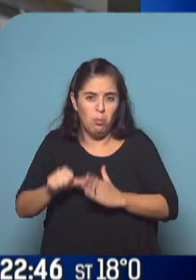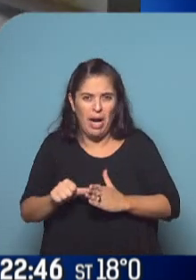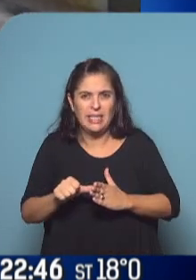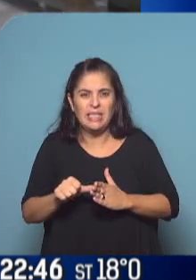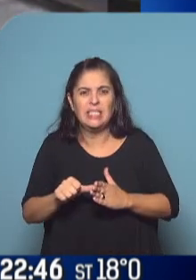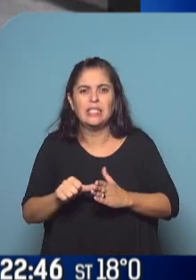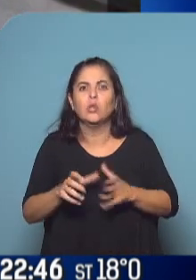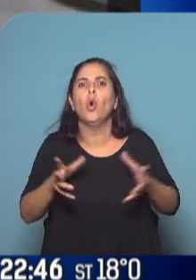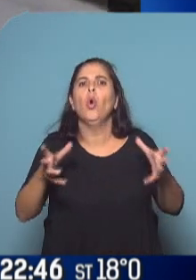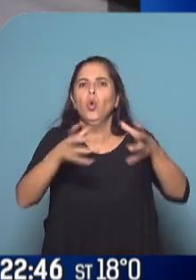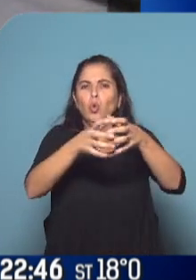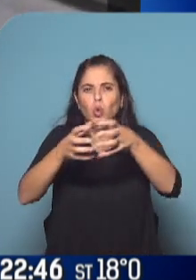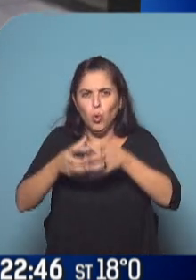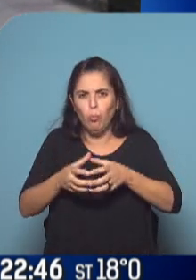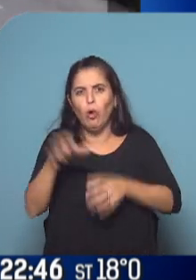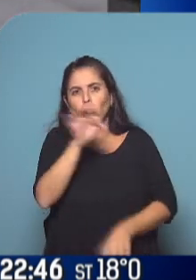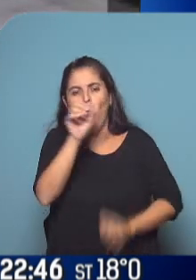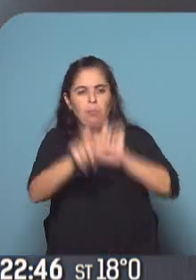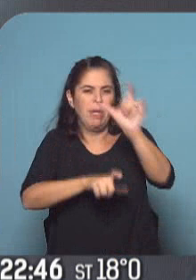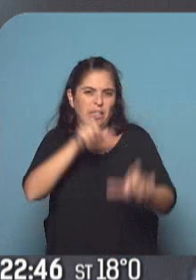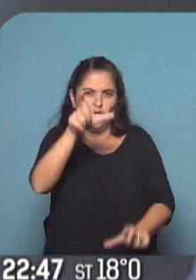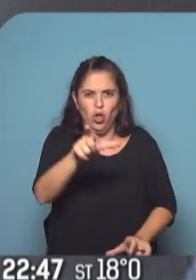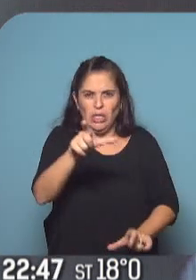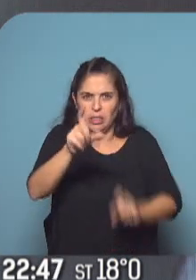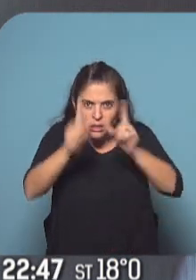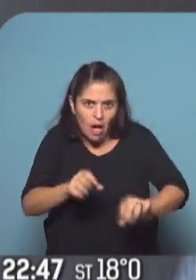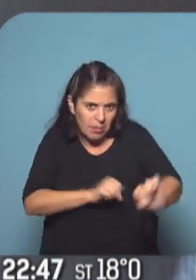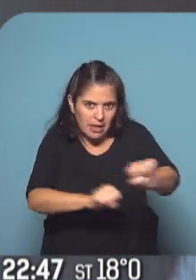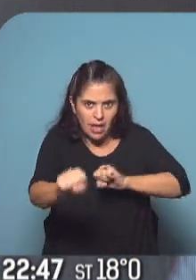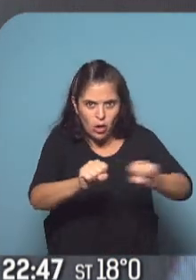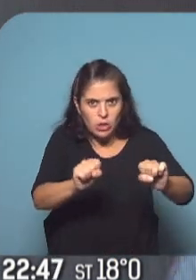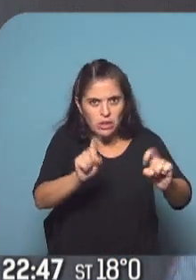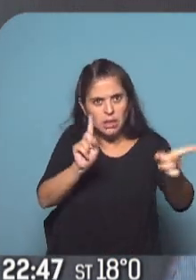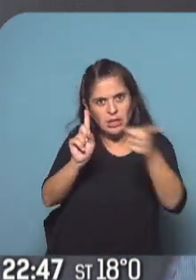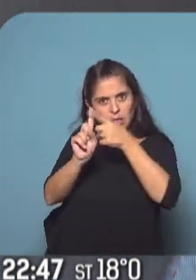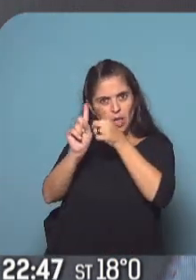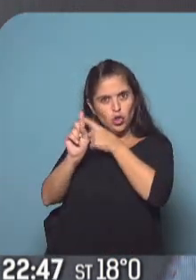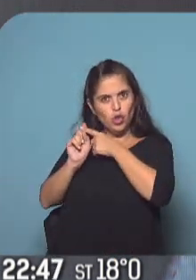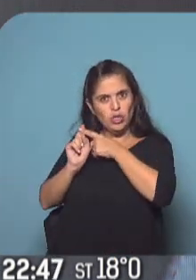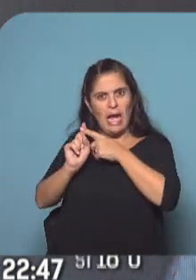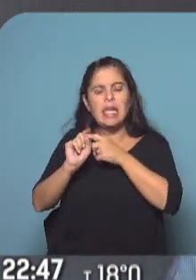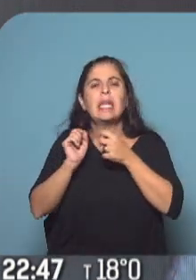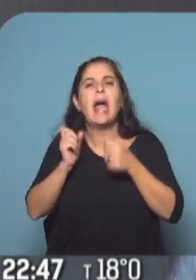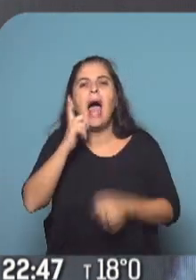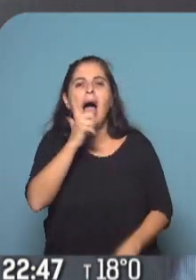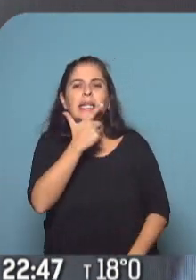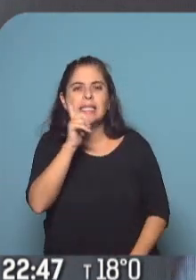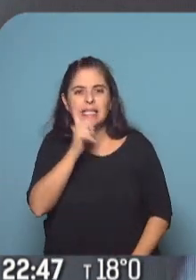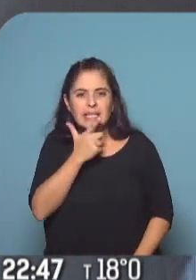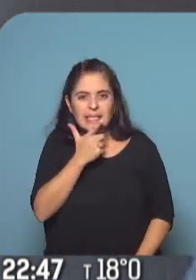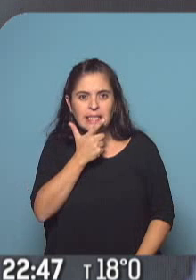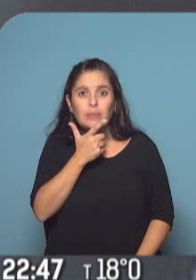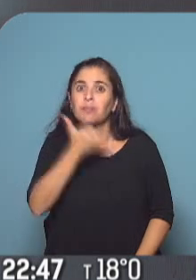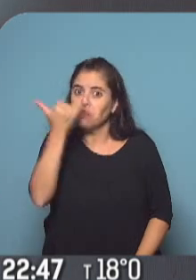o personas terroristas o terroristas individuales, digamos, que cometen atentados alrededor del mundo tienen con ISIS. Hay en algunos casos relaciones más